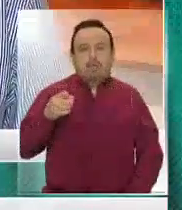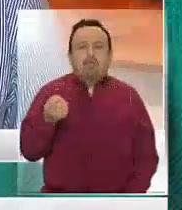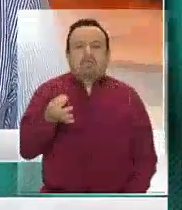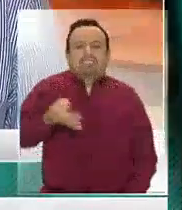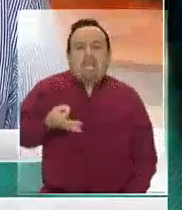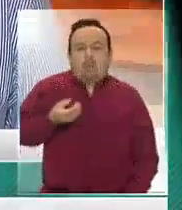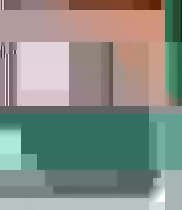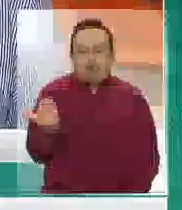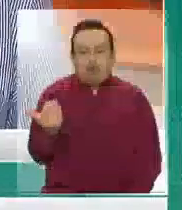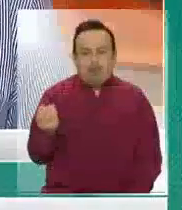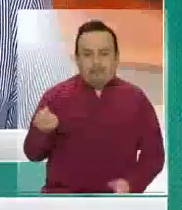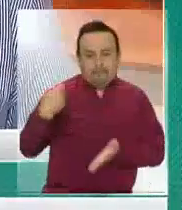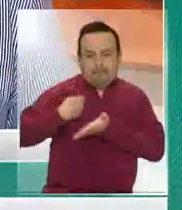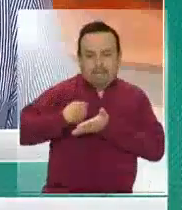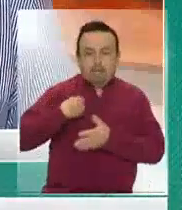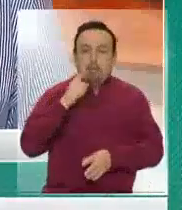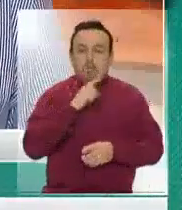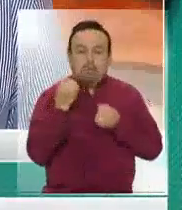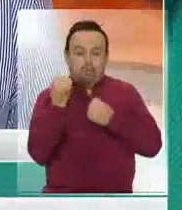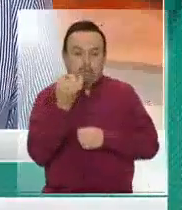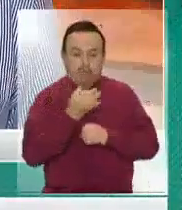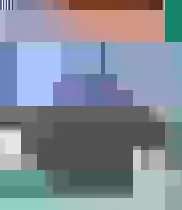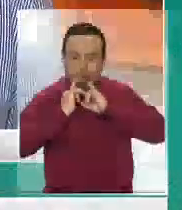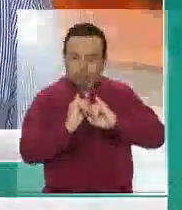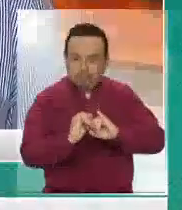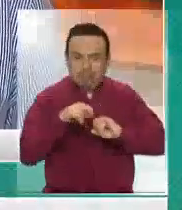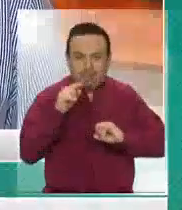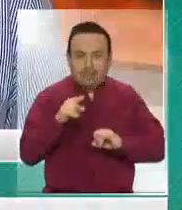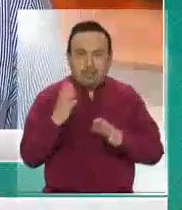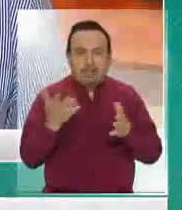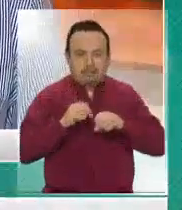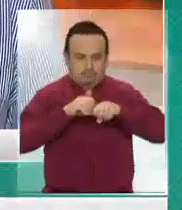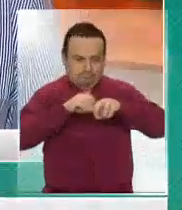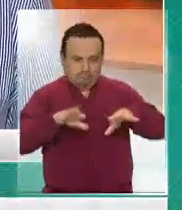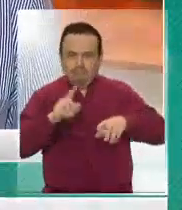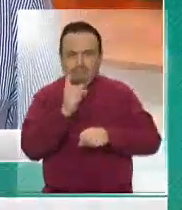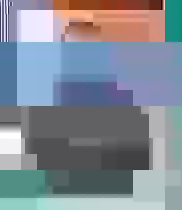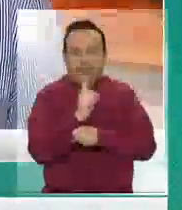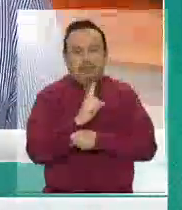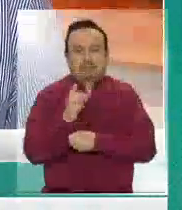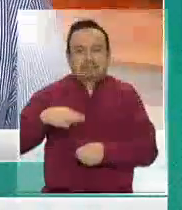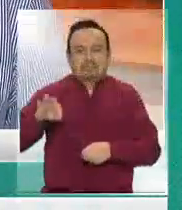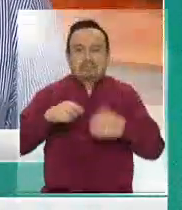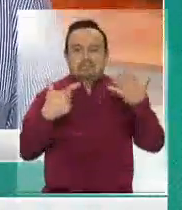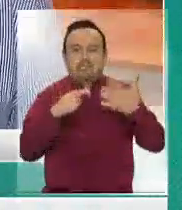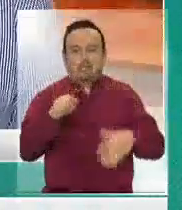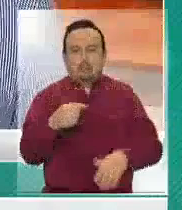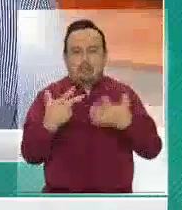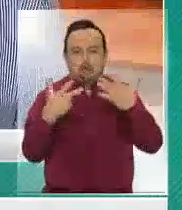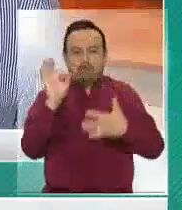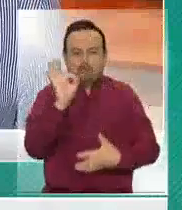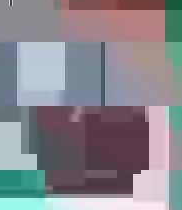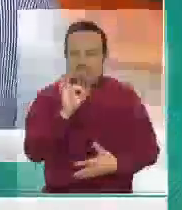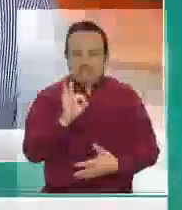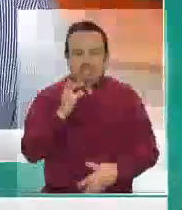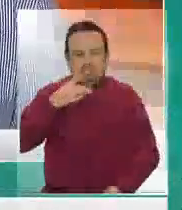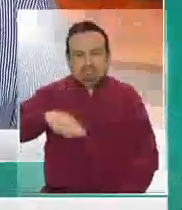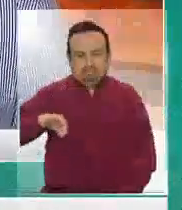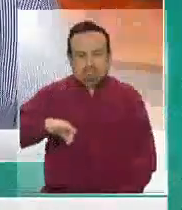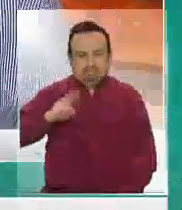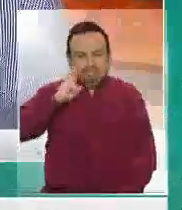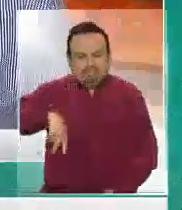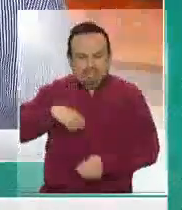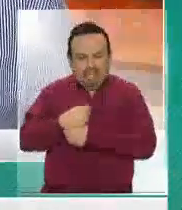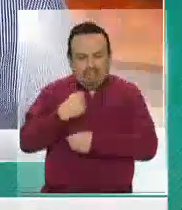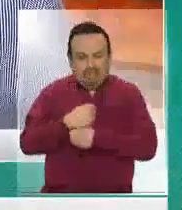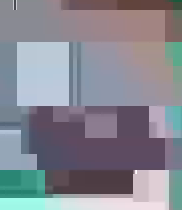cesantía. Tenemos la última cifra que no refleja la crisis de la pandemia, que es este desempleo del 7,8%. Objetivamente,